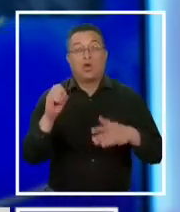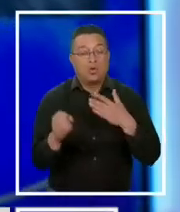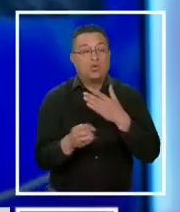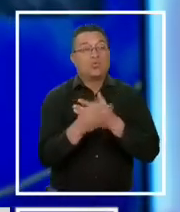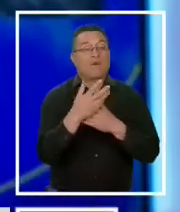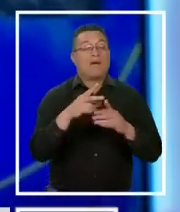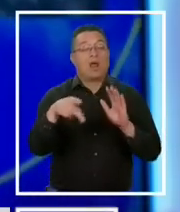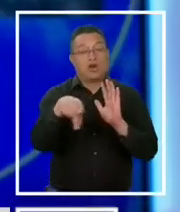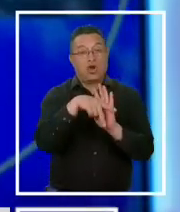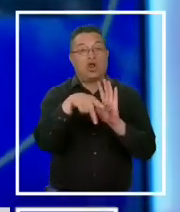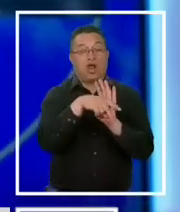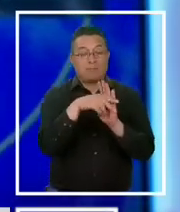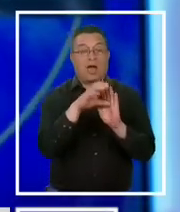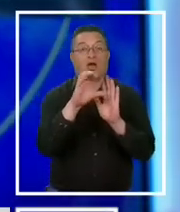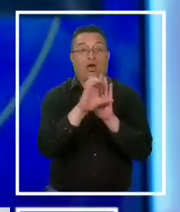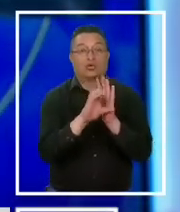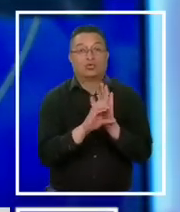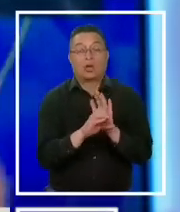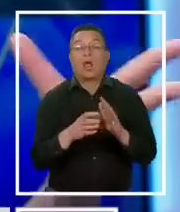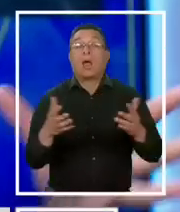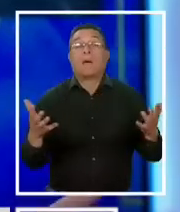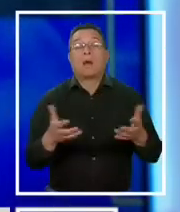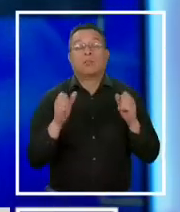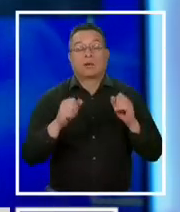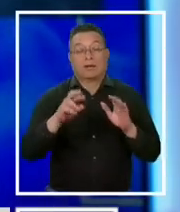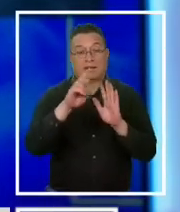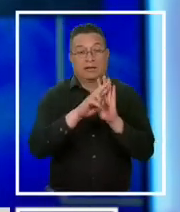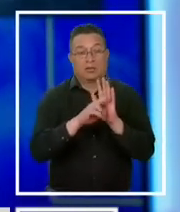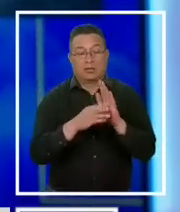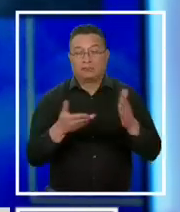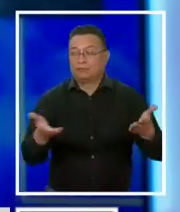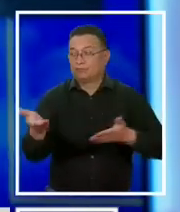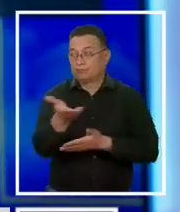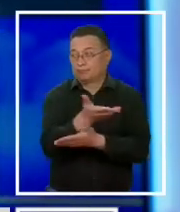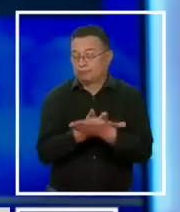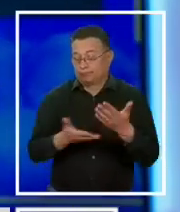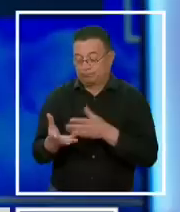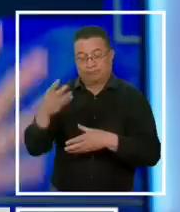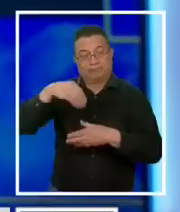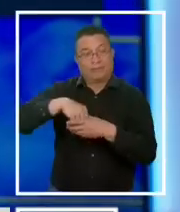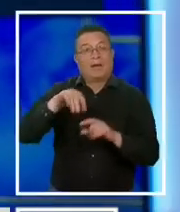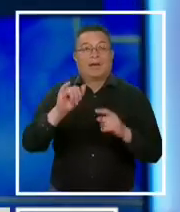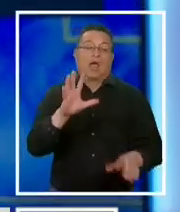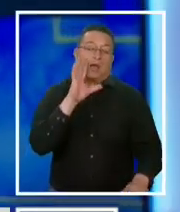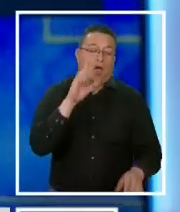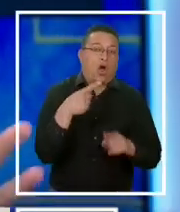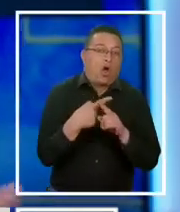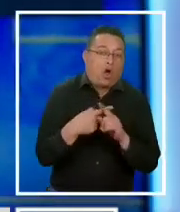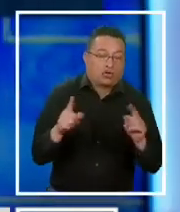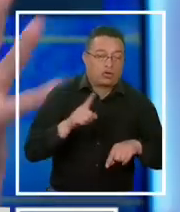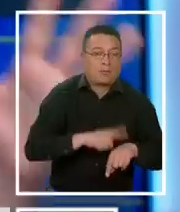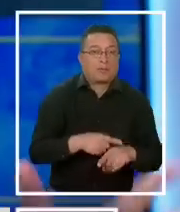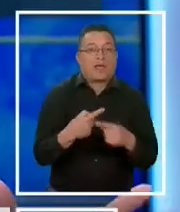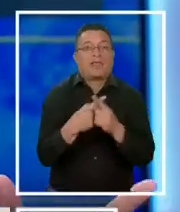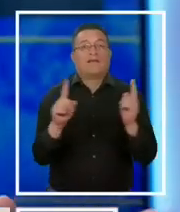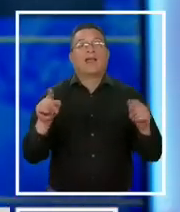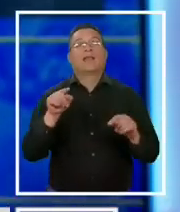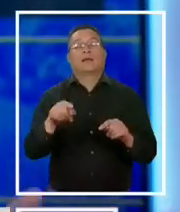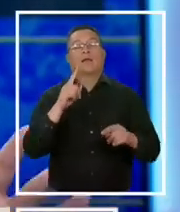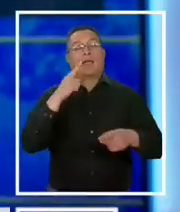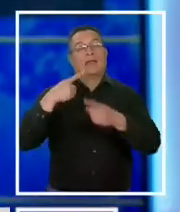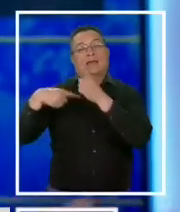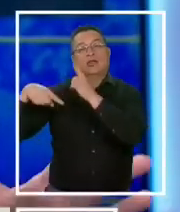nuevas normas constitucionales para regular la convivencia interna por lo tanto es otro momento y la historia